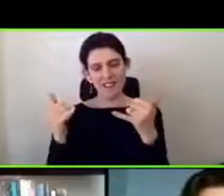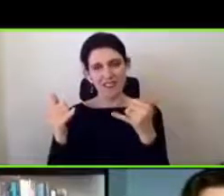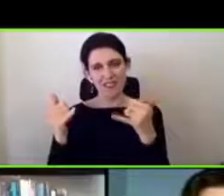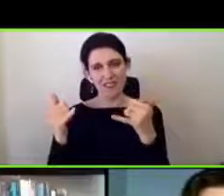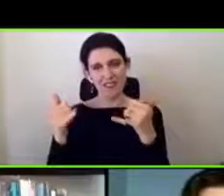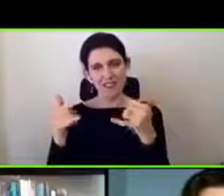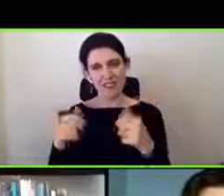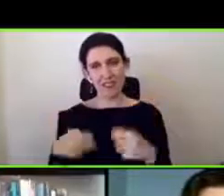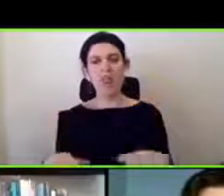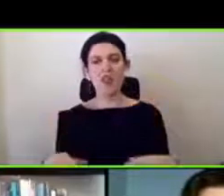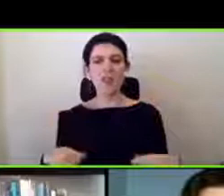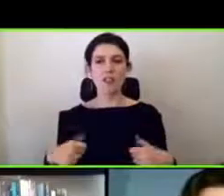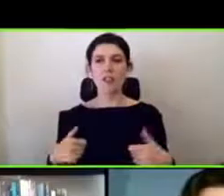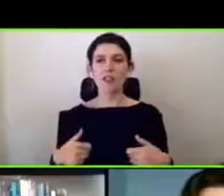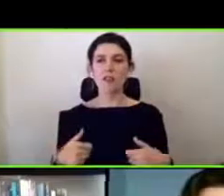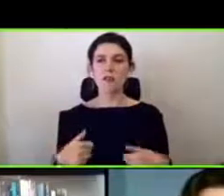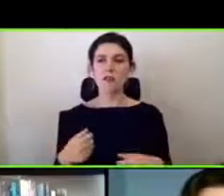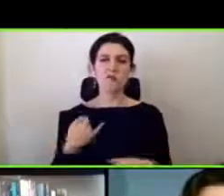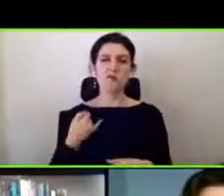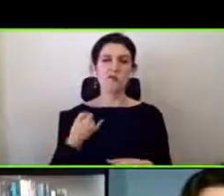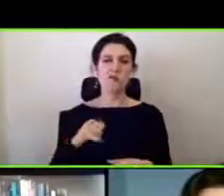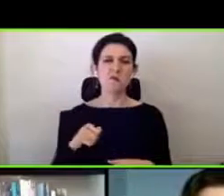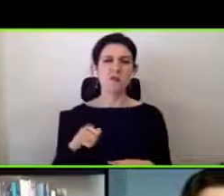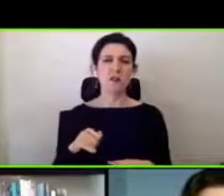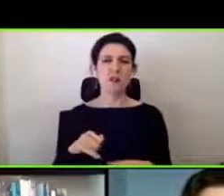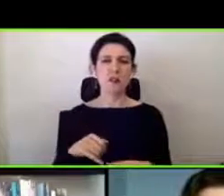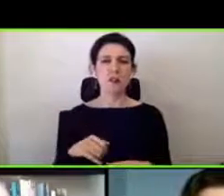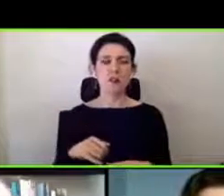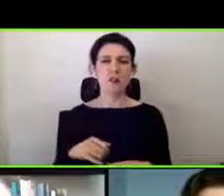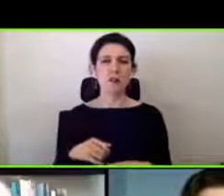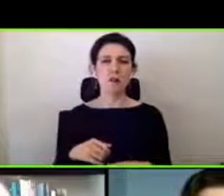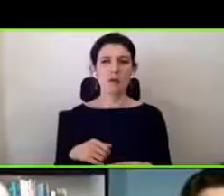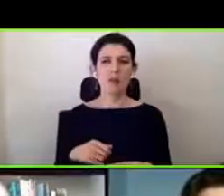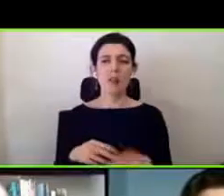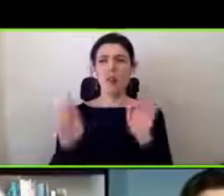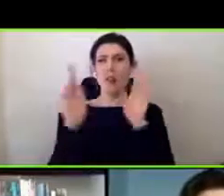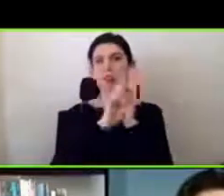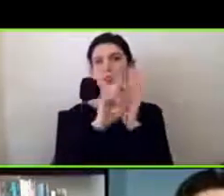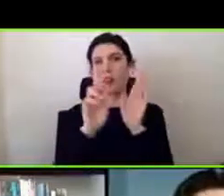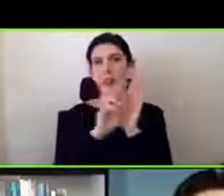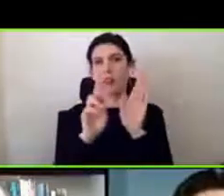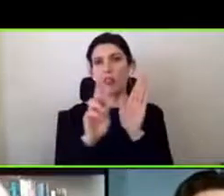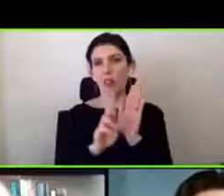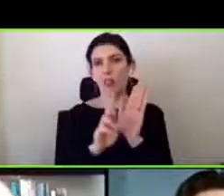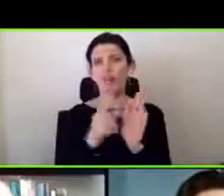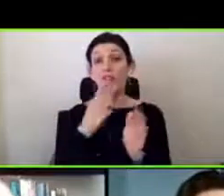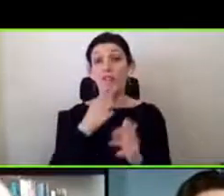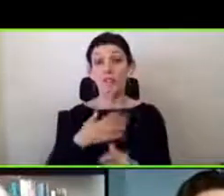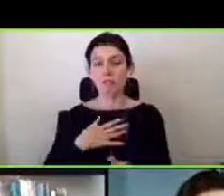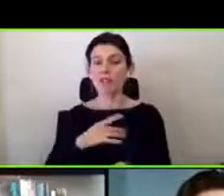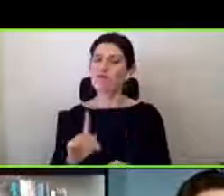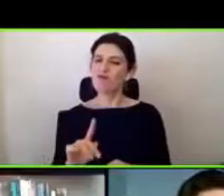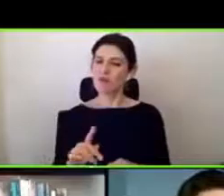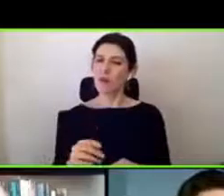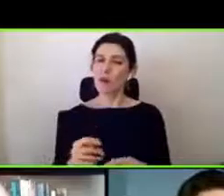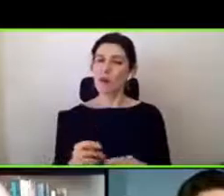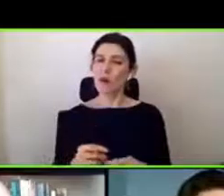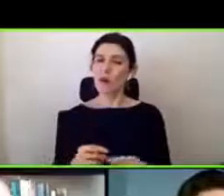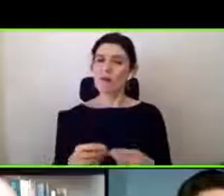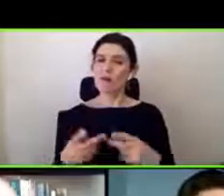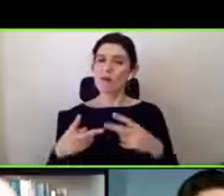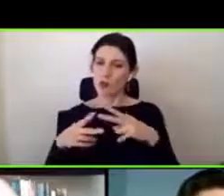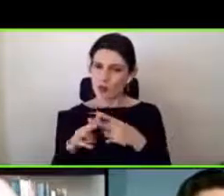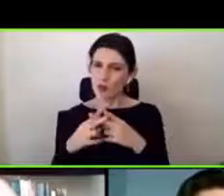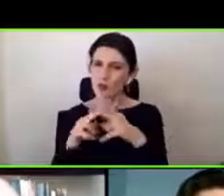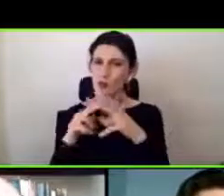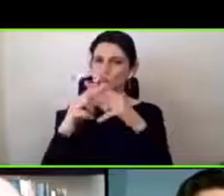adolescentes no les gusta mucho que se les llene de instrucciones la vida, sino que se les permita un espacio para poder ir co-construyendo, ¿sí? Sí, yo creo que